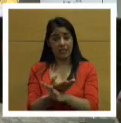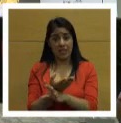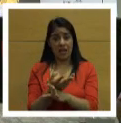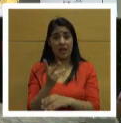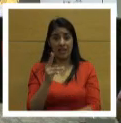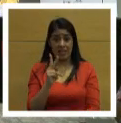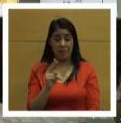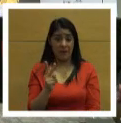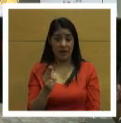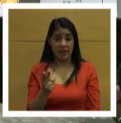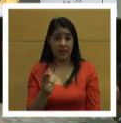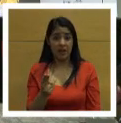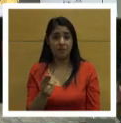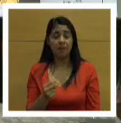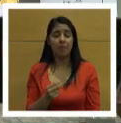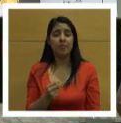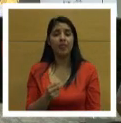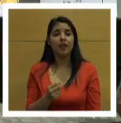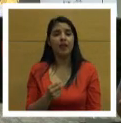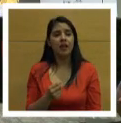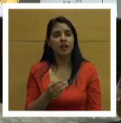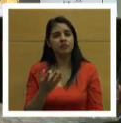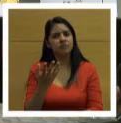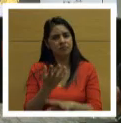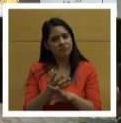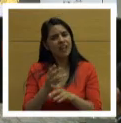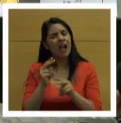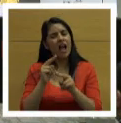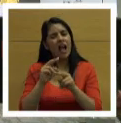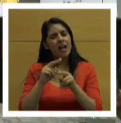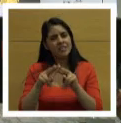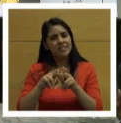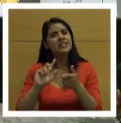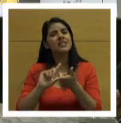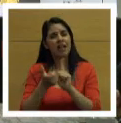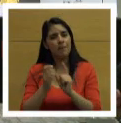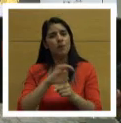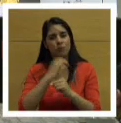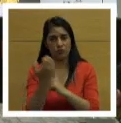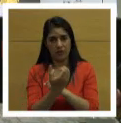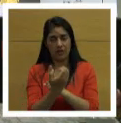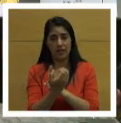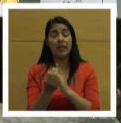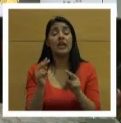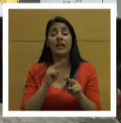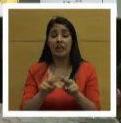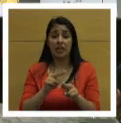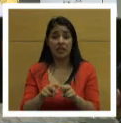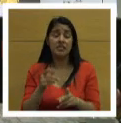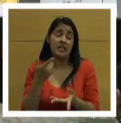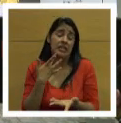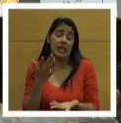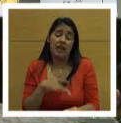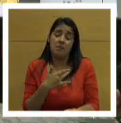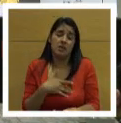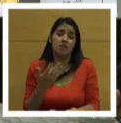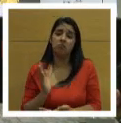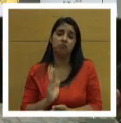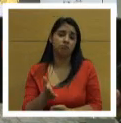pareja, desmitificar muchas cosas culturales que de alguna manera hacen que todavía, lamentablemente, a la